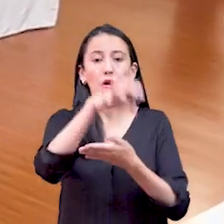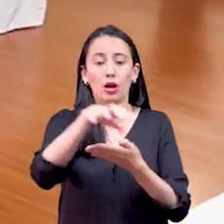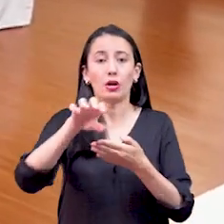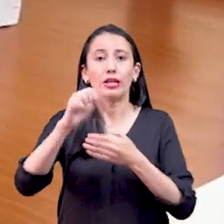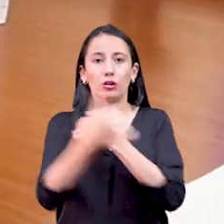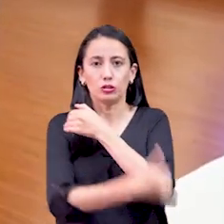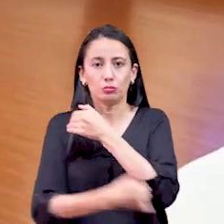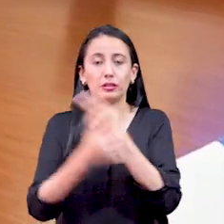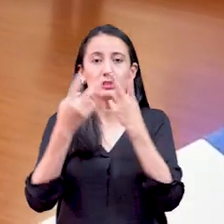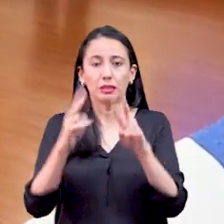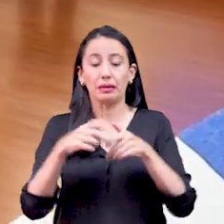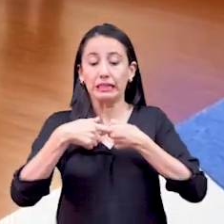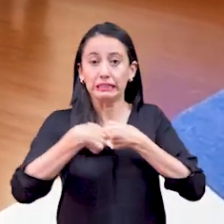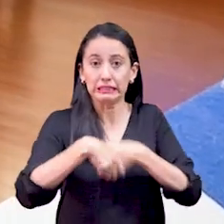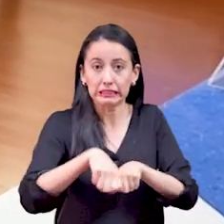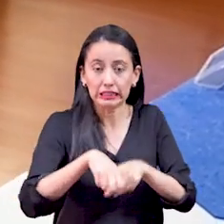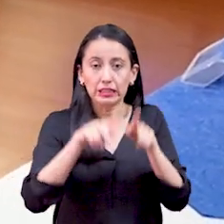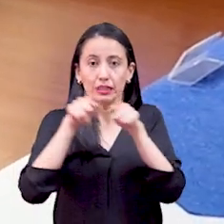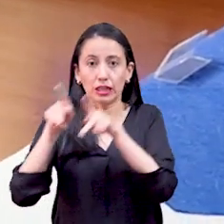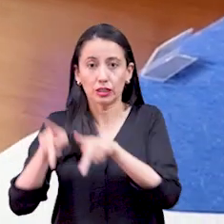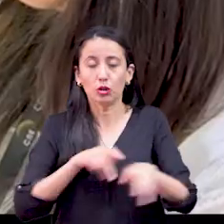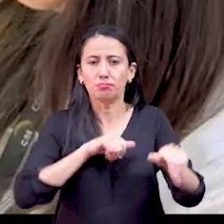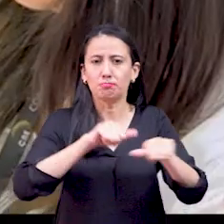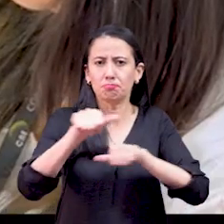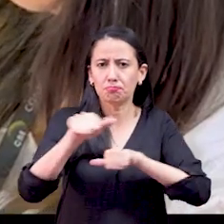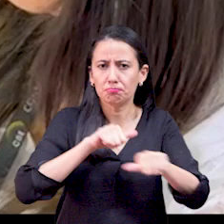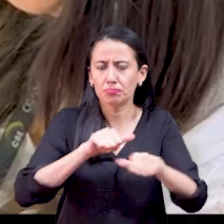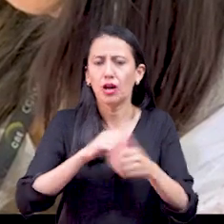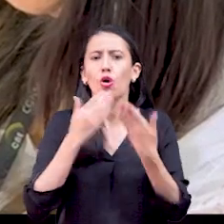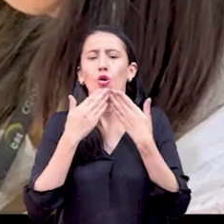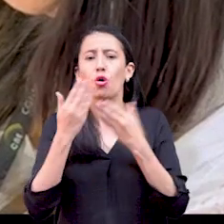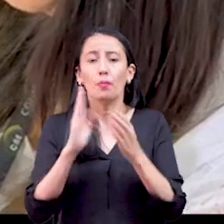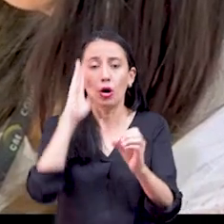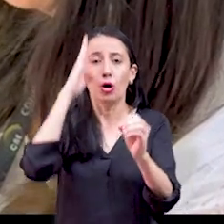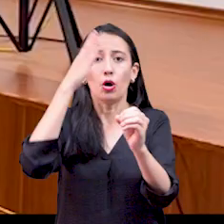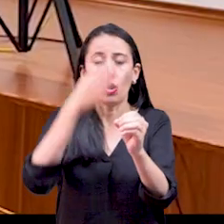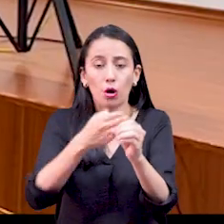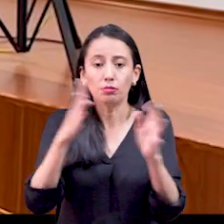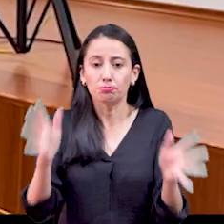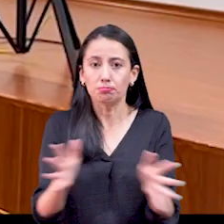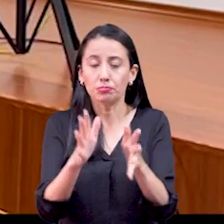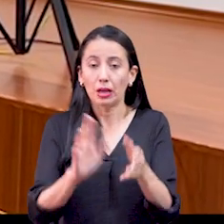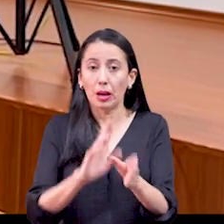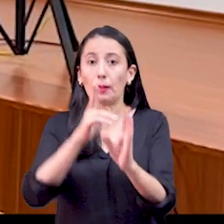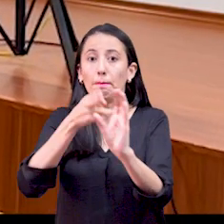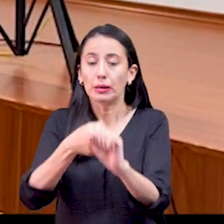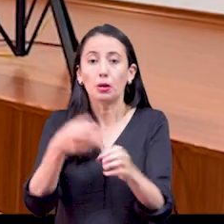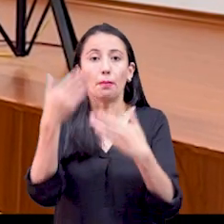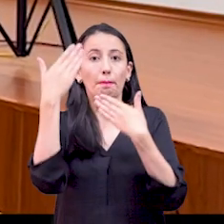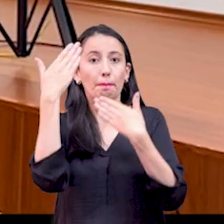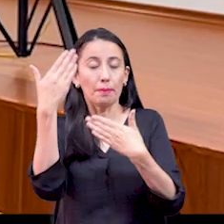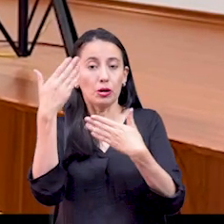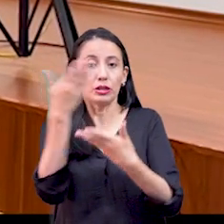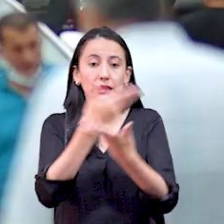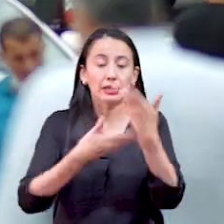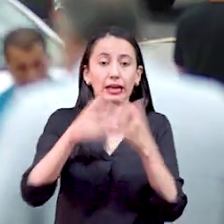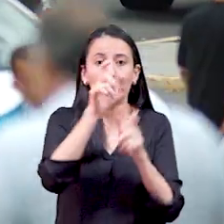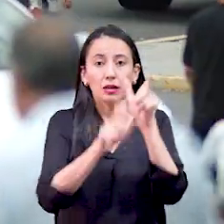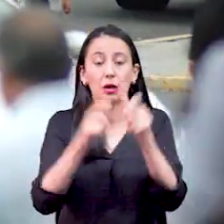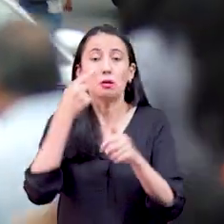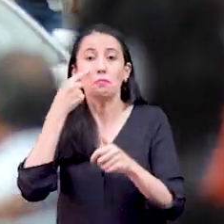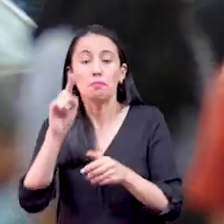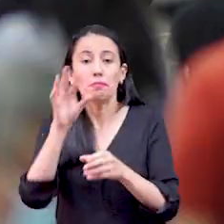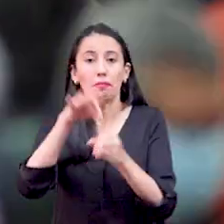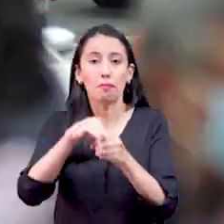exterior. Los talleres sobre el Plan General de Auditorías se realizan con el objetivo de promover la participación política y ciudadana para